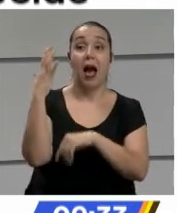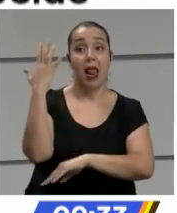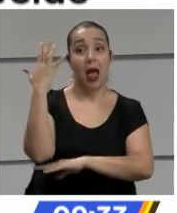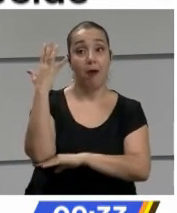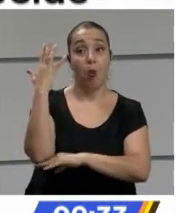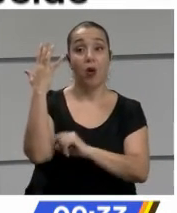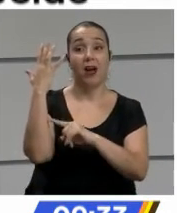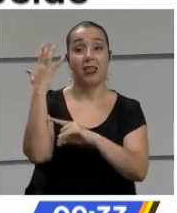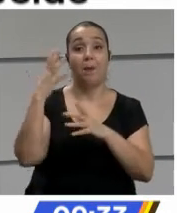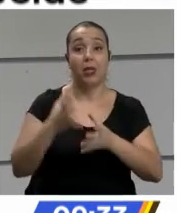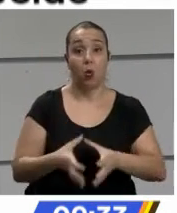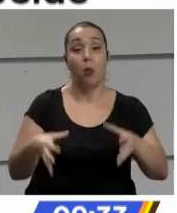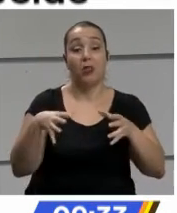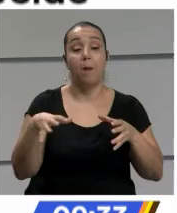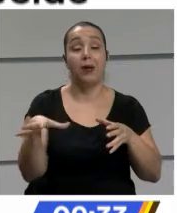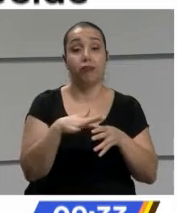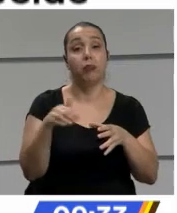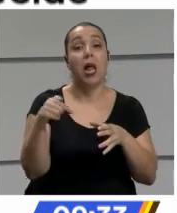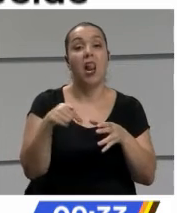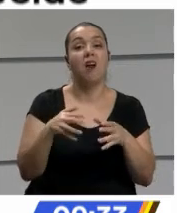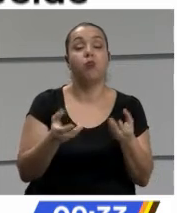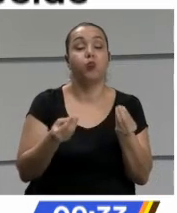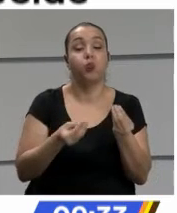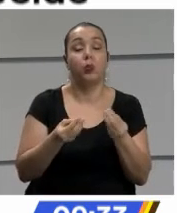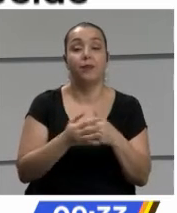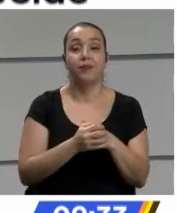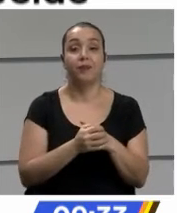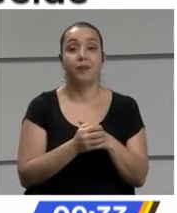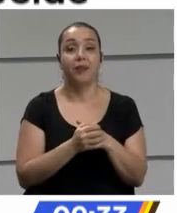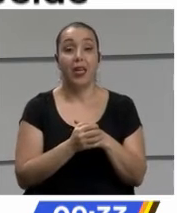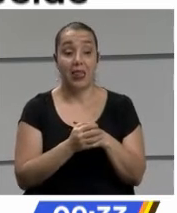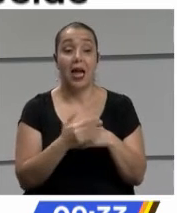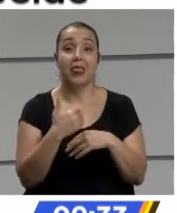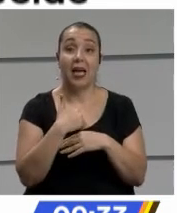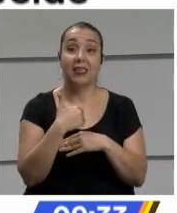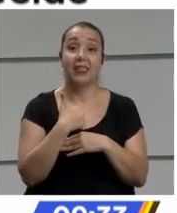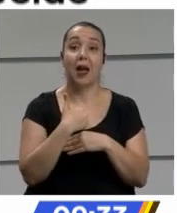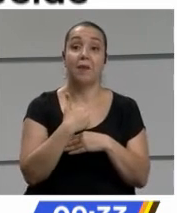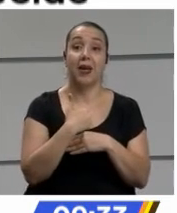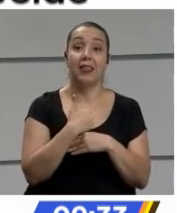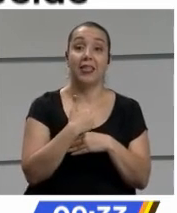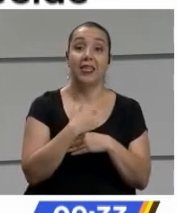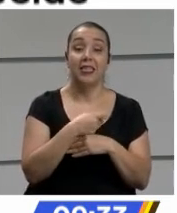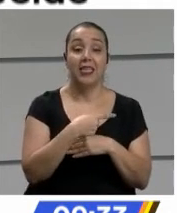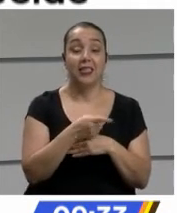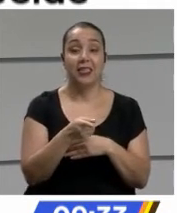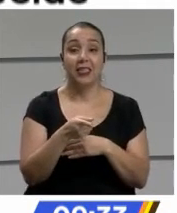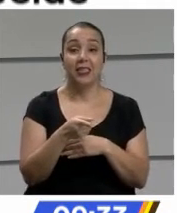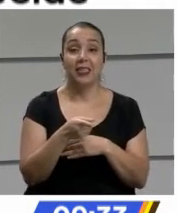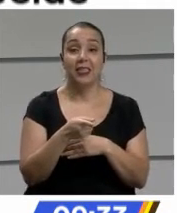hacer algo con el contenido de la calabaza. Ajá, exactamente. Y también nos decía ahí,